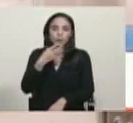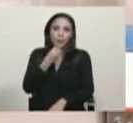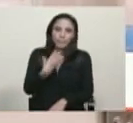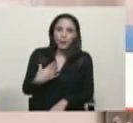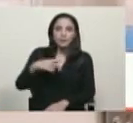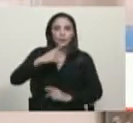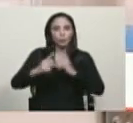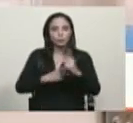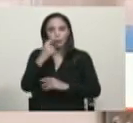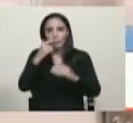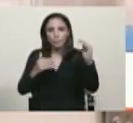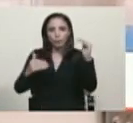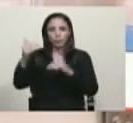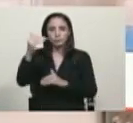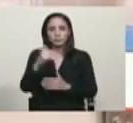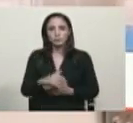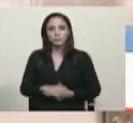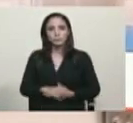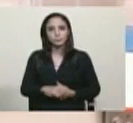Venezuela potencia.